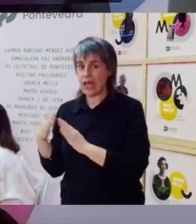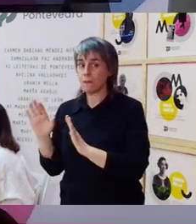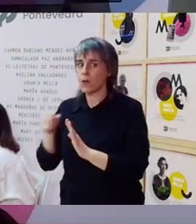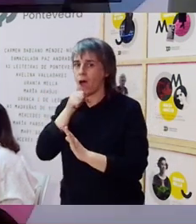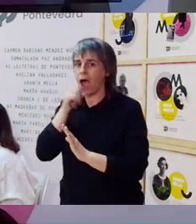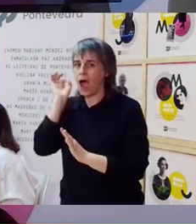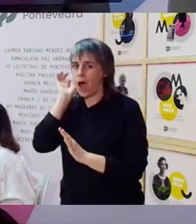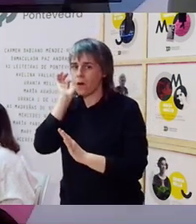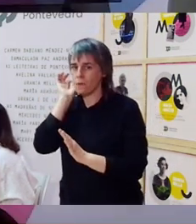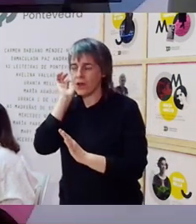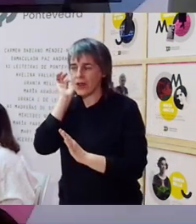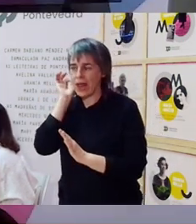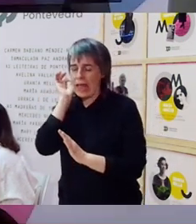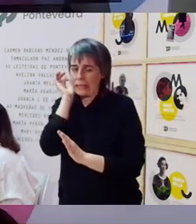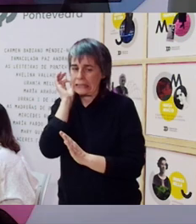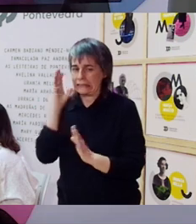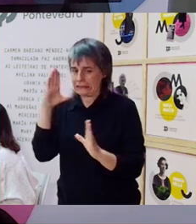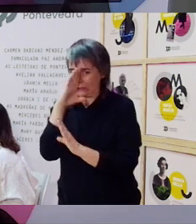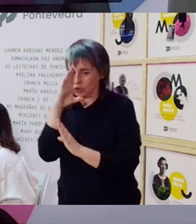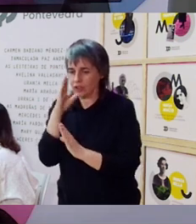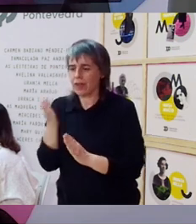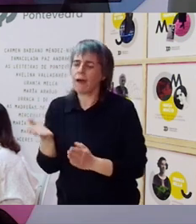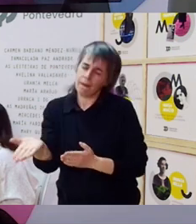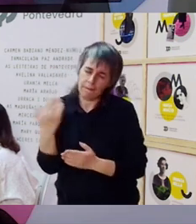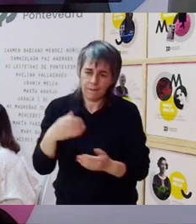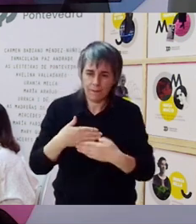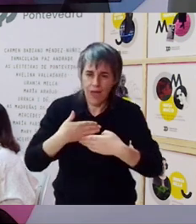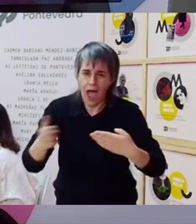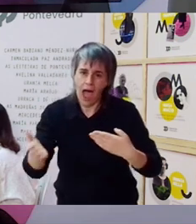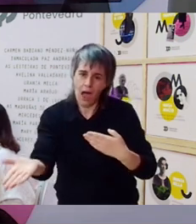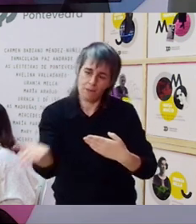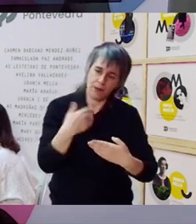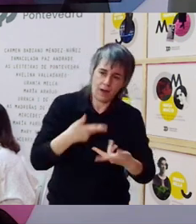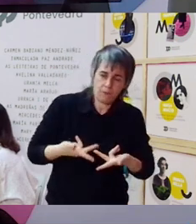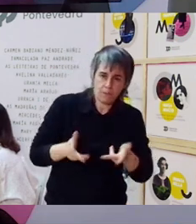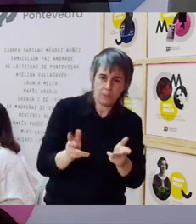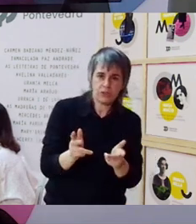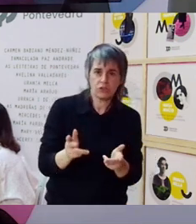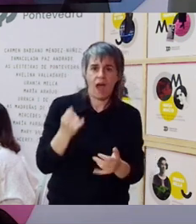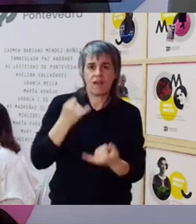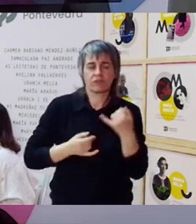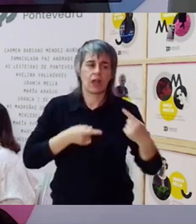portas agachadas para que non quedaran fora, e despois tiñan unha trifulca eles.